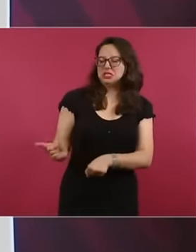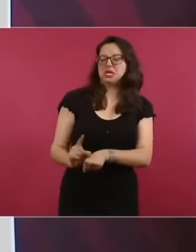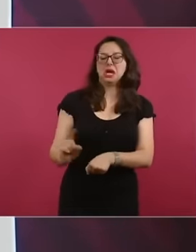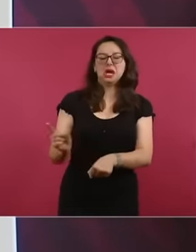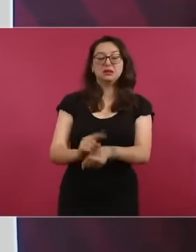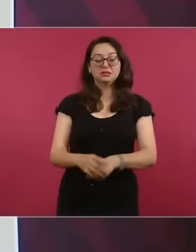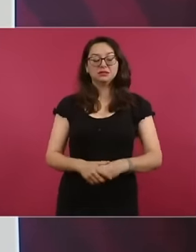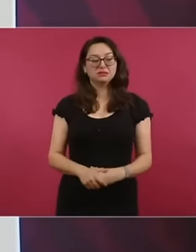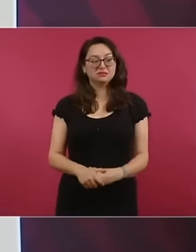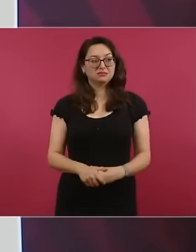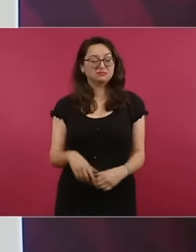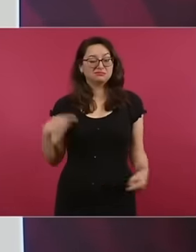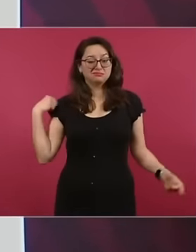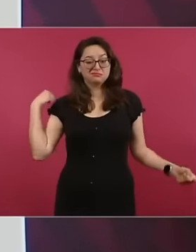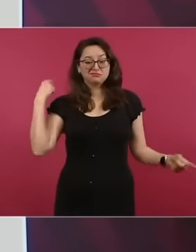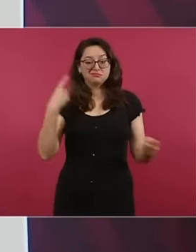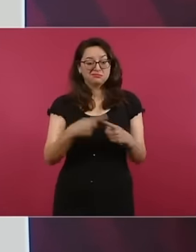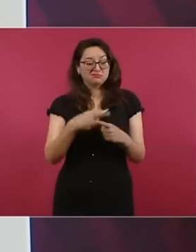Nada.